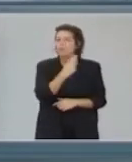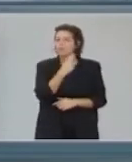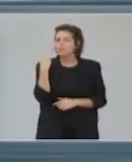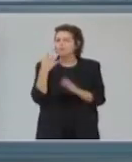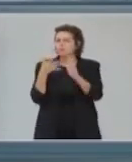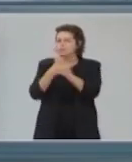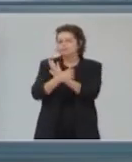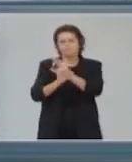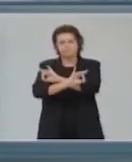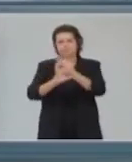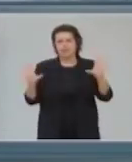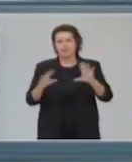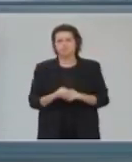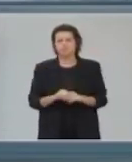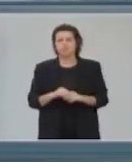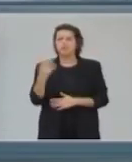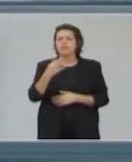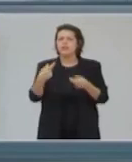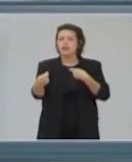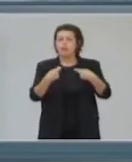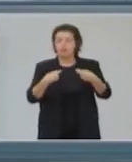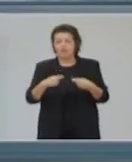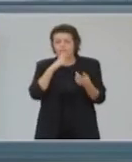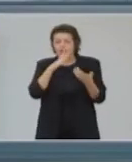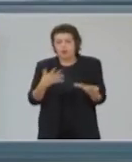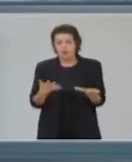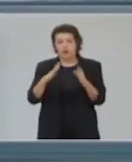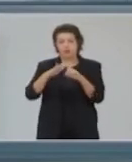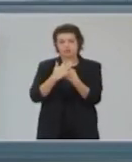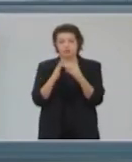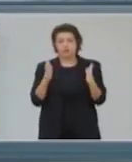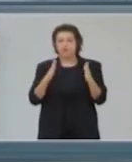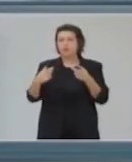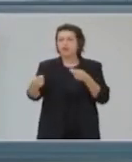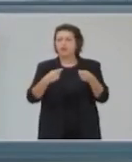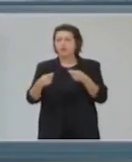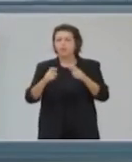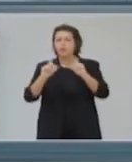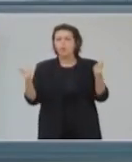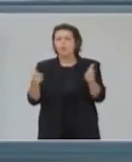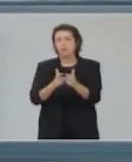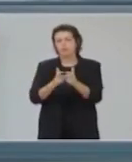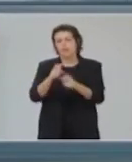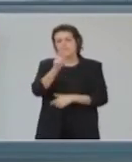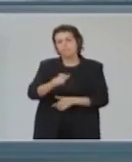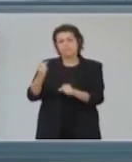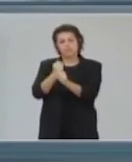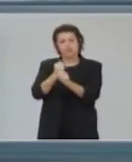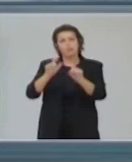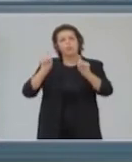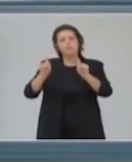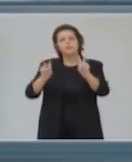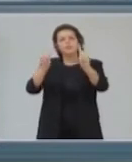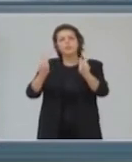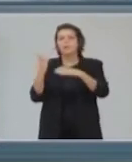este sentido es claro. Estamos negociando, además, en este momento, con la Junta de Personal Docente, una